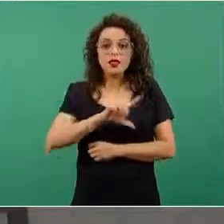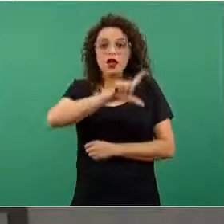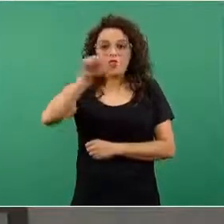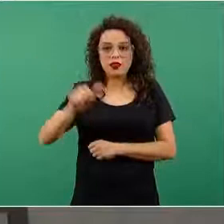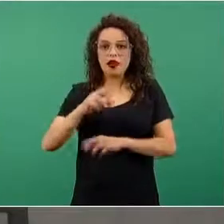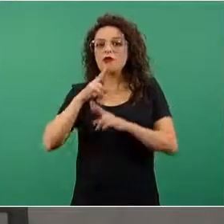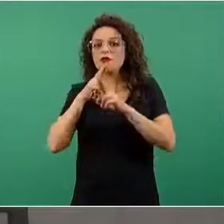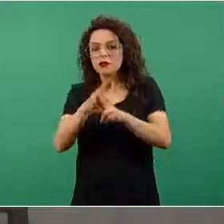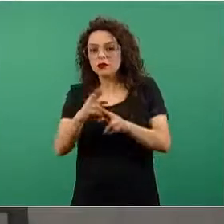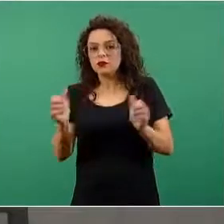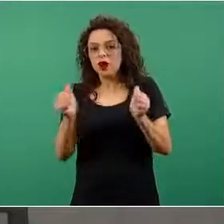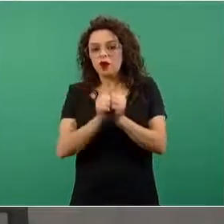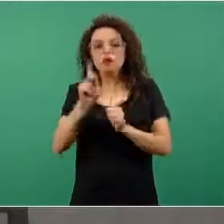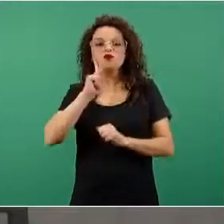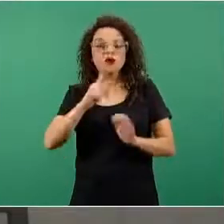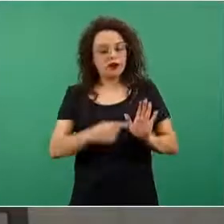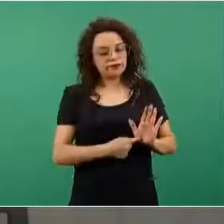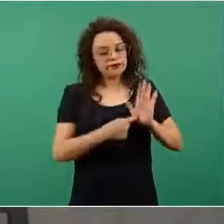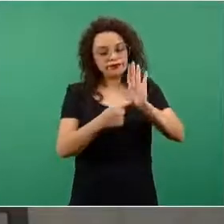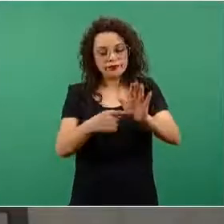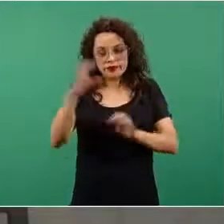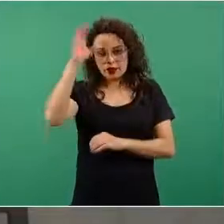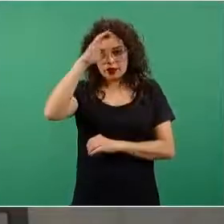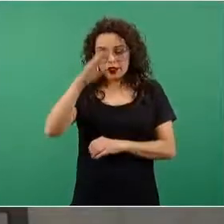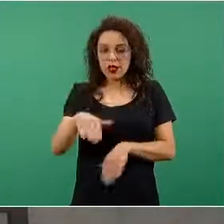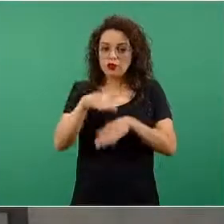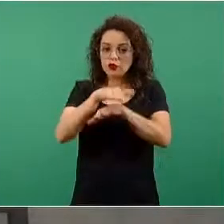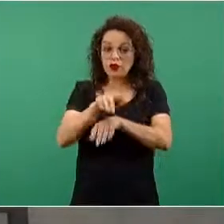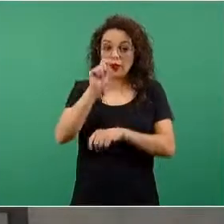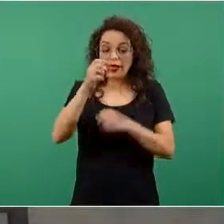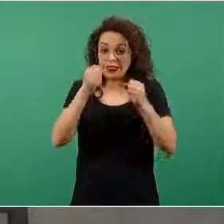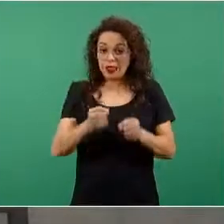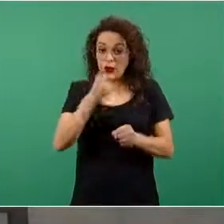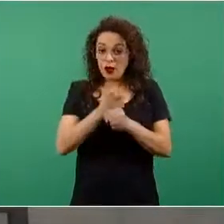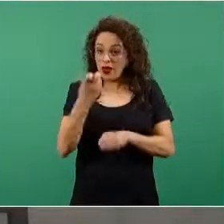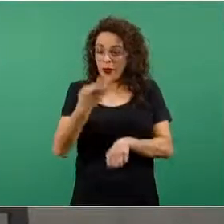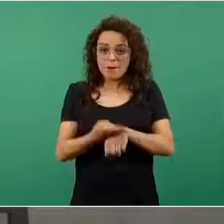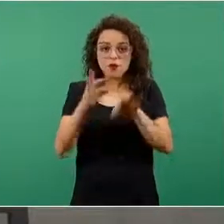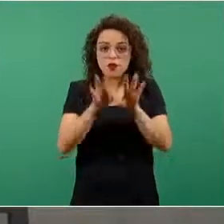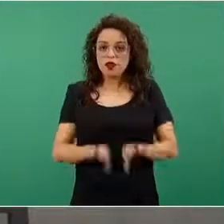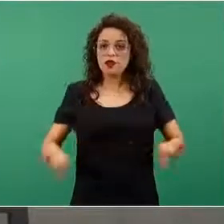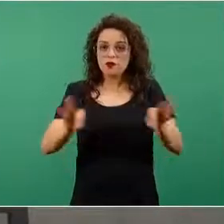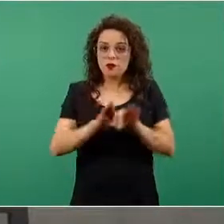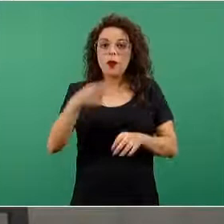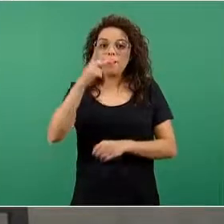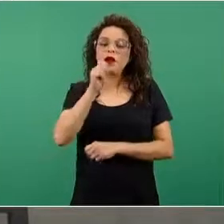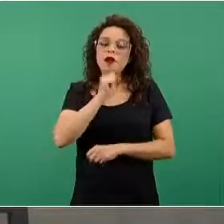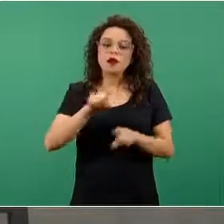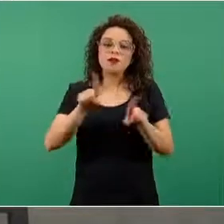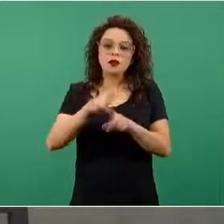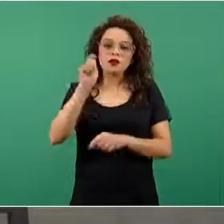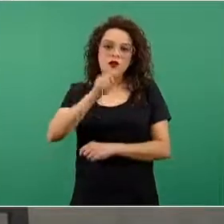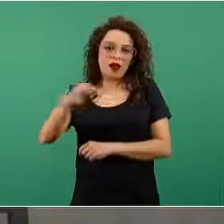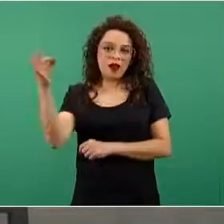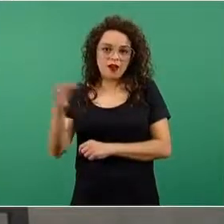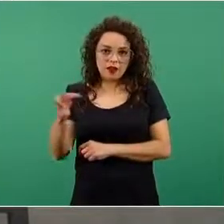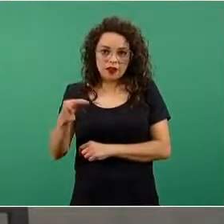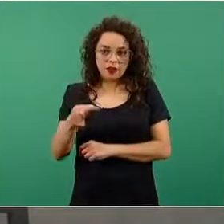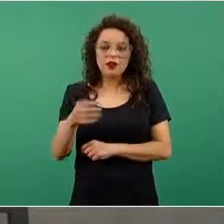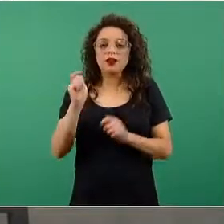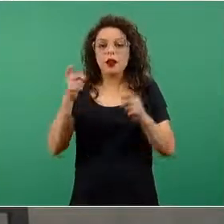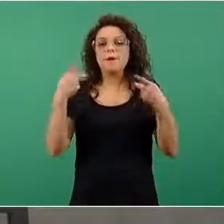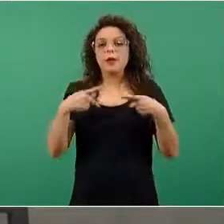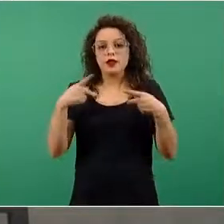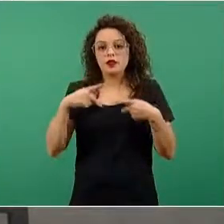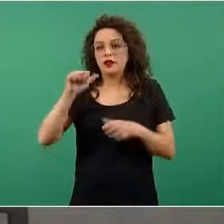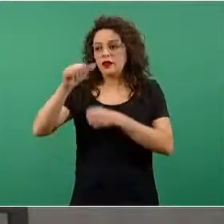conclusión científica sobre, desde luego, la seguridad, que es importantísima, pero también la eficacia de las vacunas en personas menores de